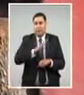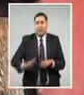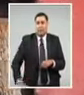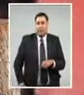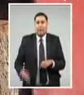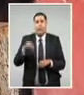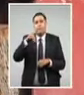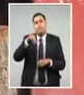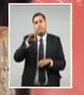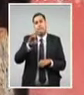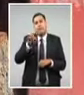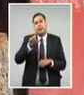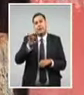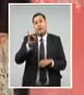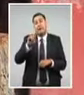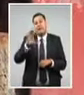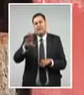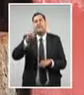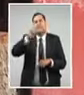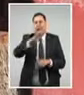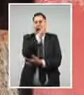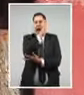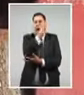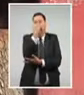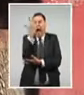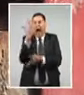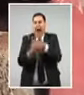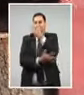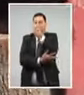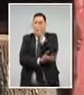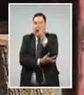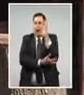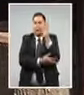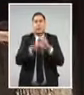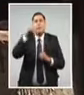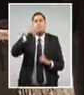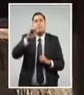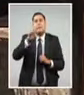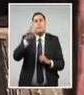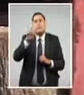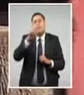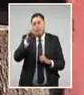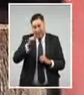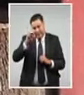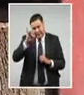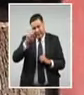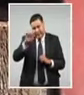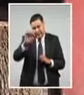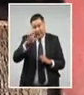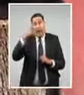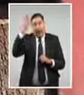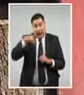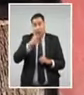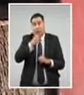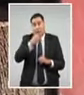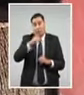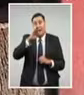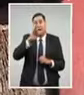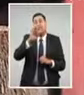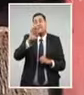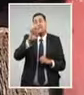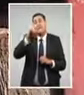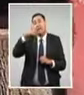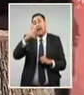Mezquitic, que significa lugar de mezquites. Y fue precisamente Fray Diego de la Magdalena, uno de los fundadores de este pueblo,